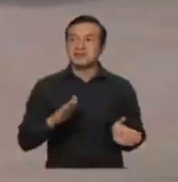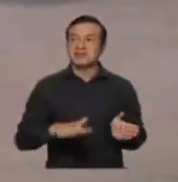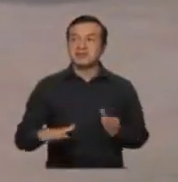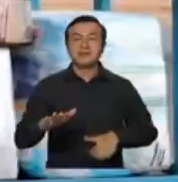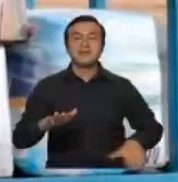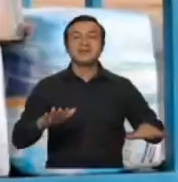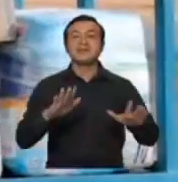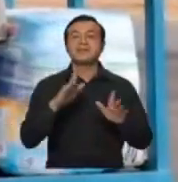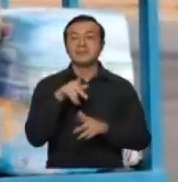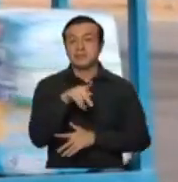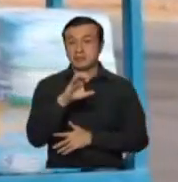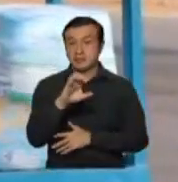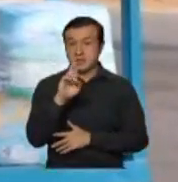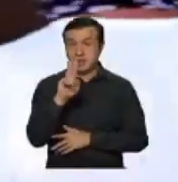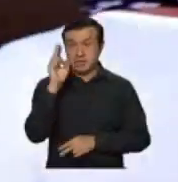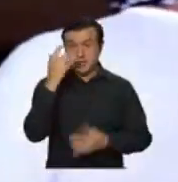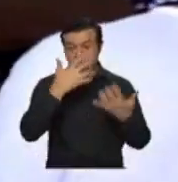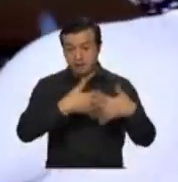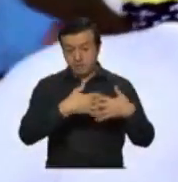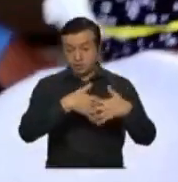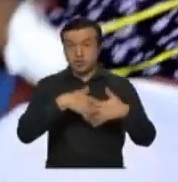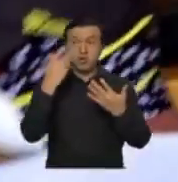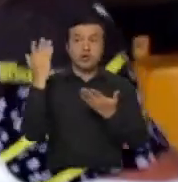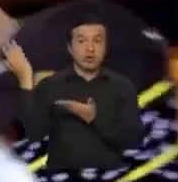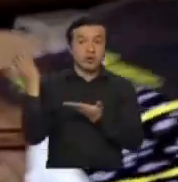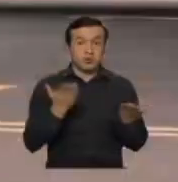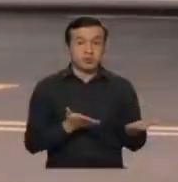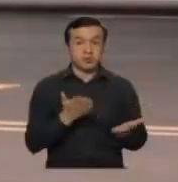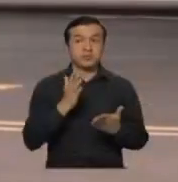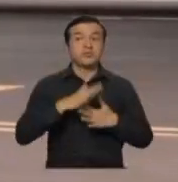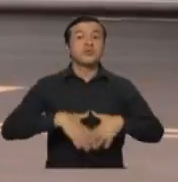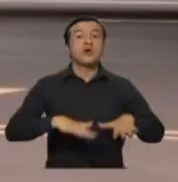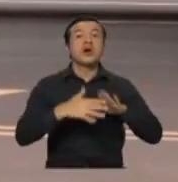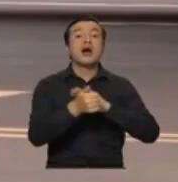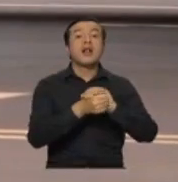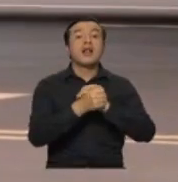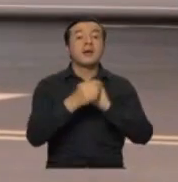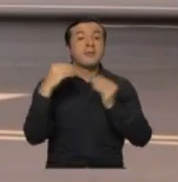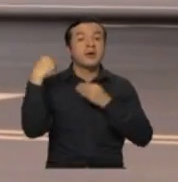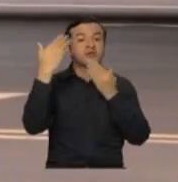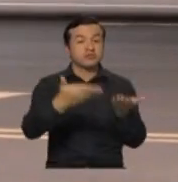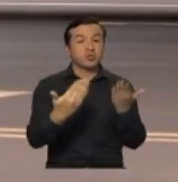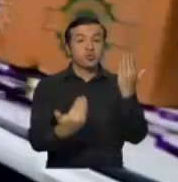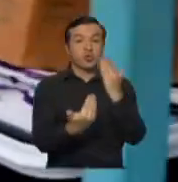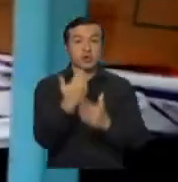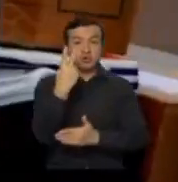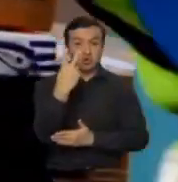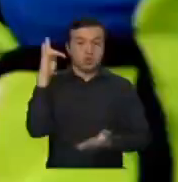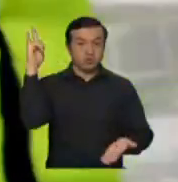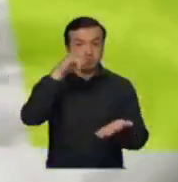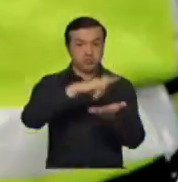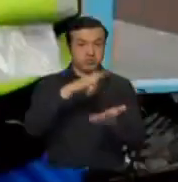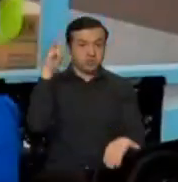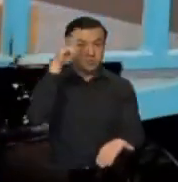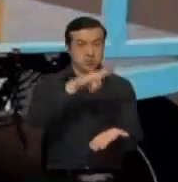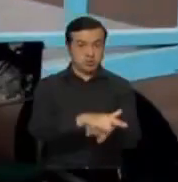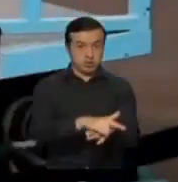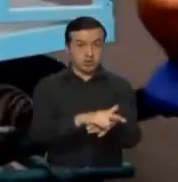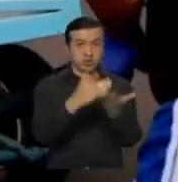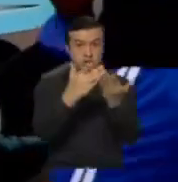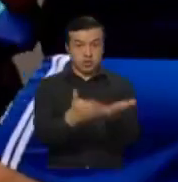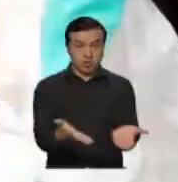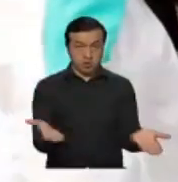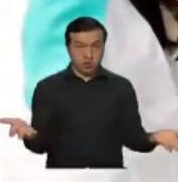de PCR son algunos de los insumos que arribaron a Galápagos a través de dos nuevos vuelos logísticos. Los